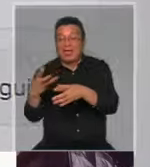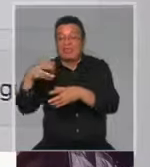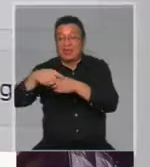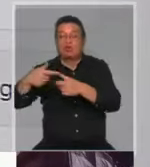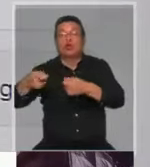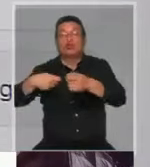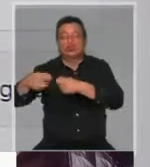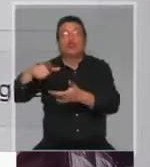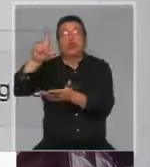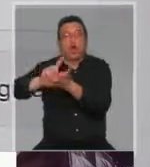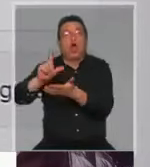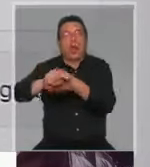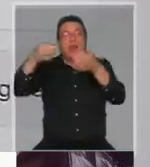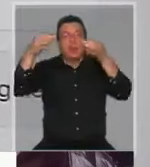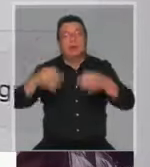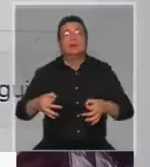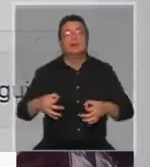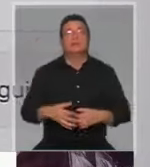establecido.